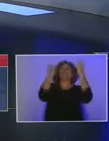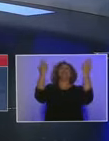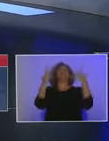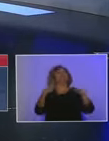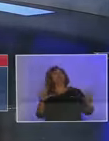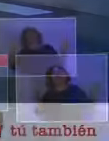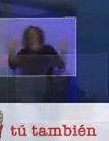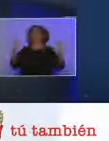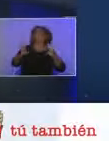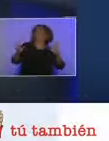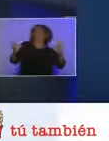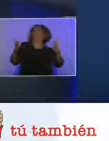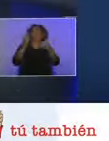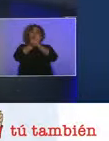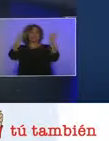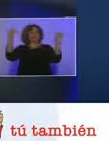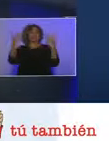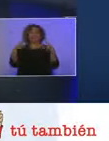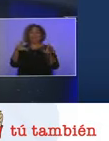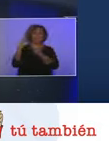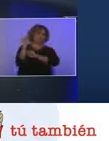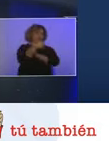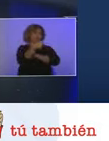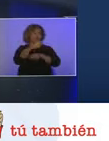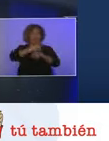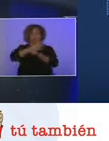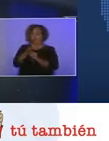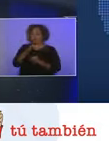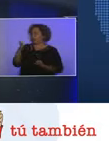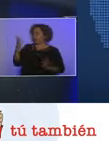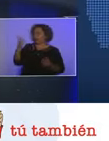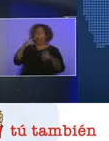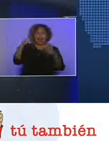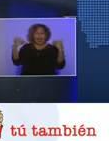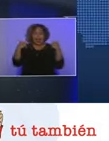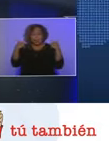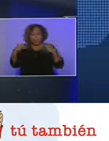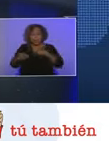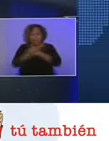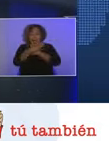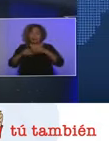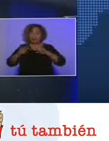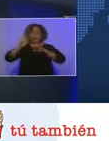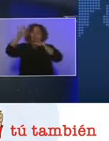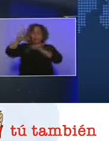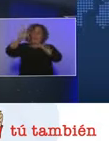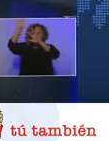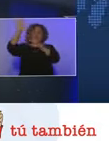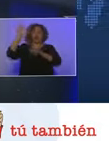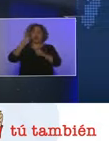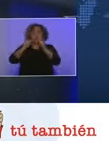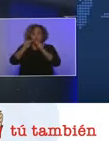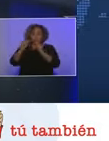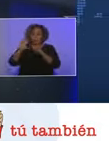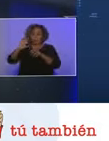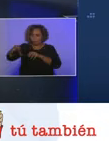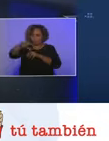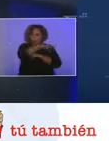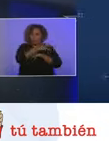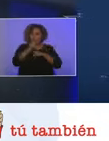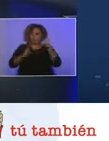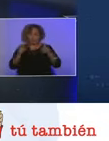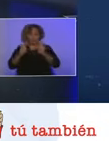que creen que de verdad vencimos el COVID. COVID está en el epicentro. Caracoles, en la playa, en los chinchorros, en la montaña. Increíble. Cuando más peligro